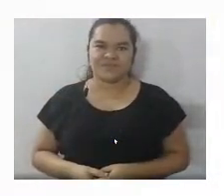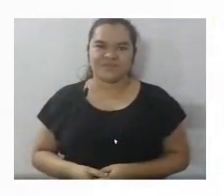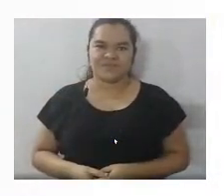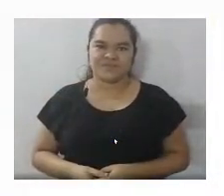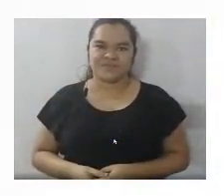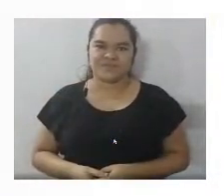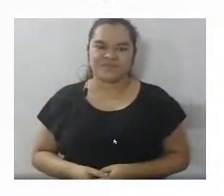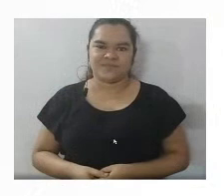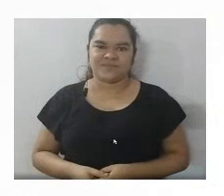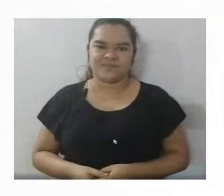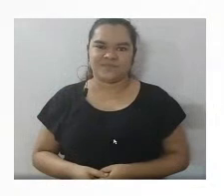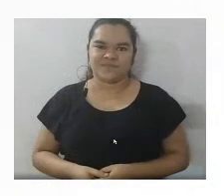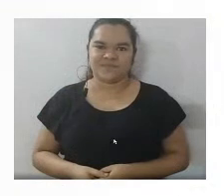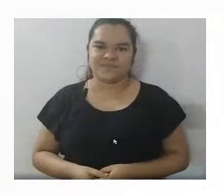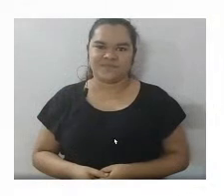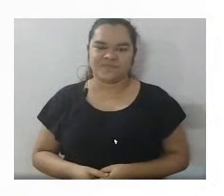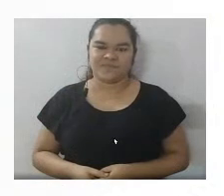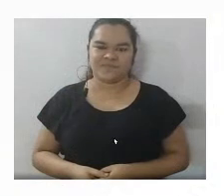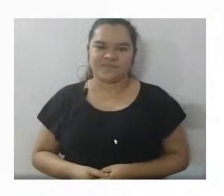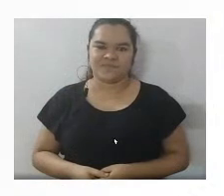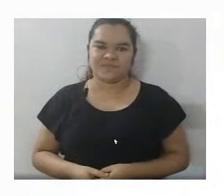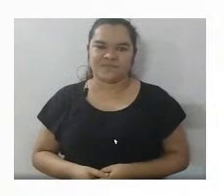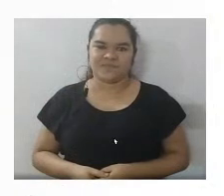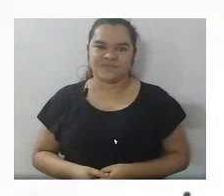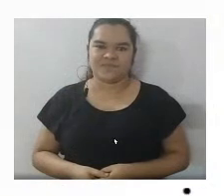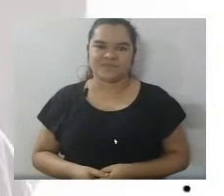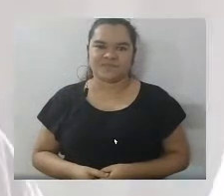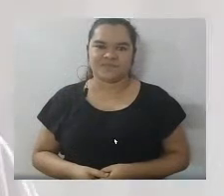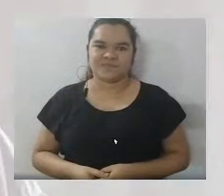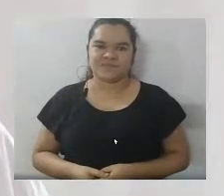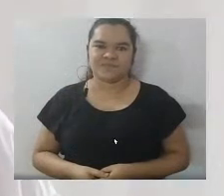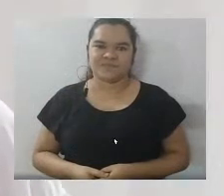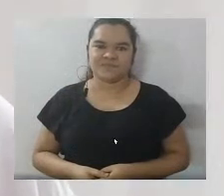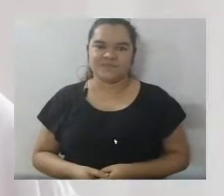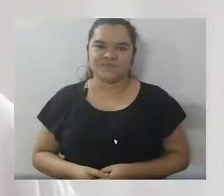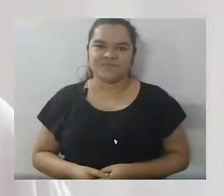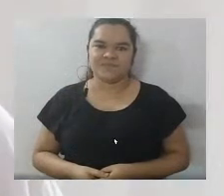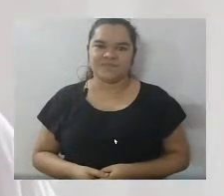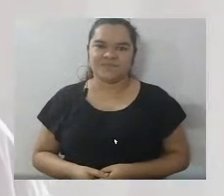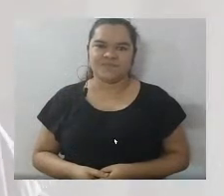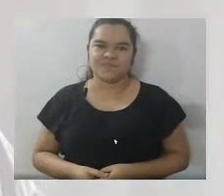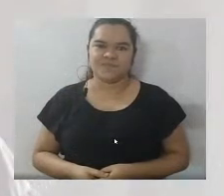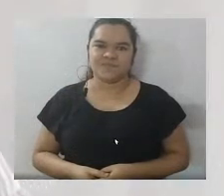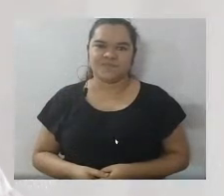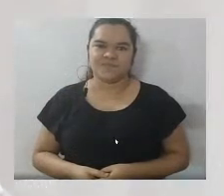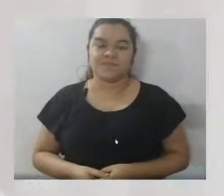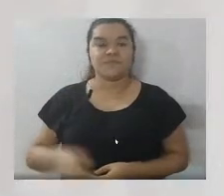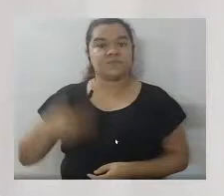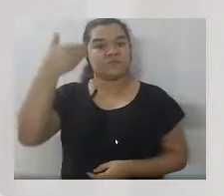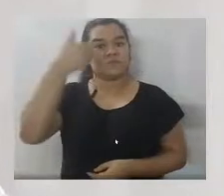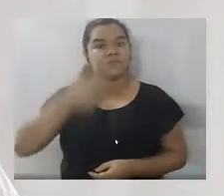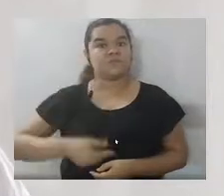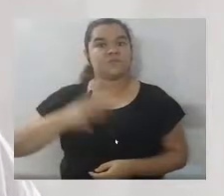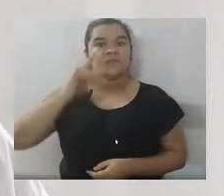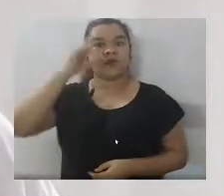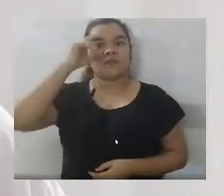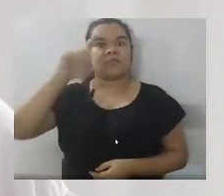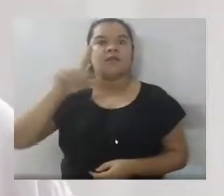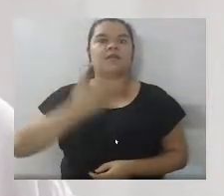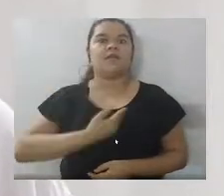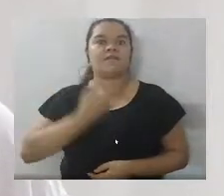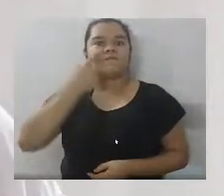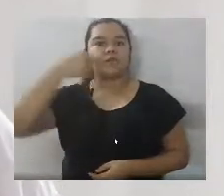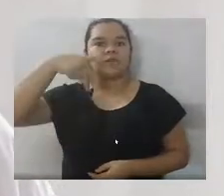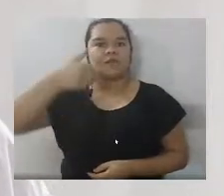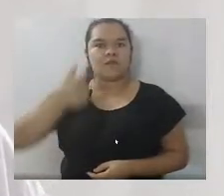Soy Delfina Beirabé, rectora. rectora de la Universidad Nacional del Nordeste